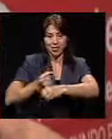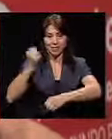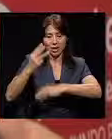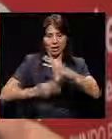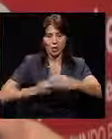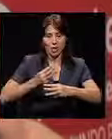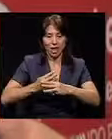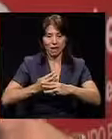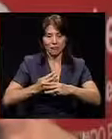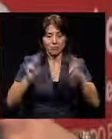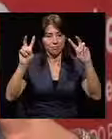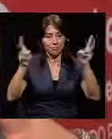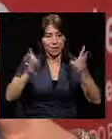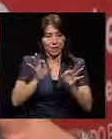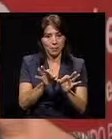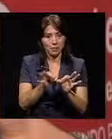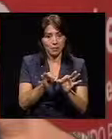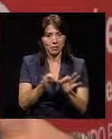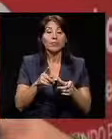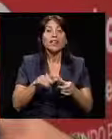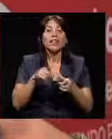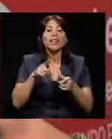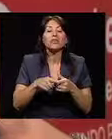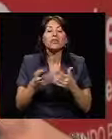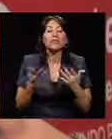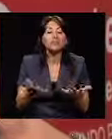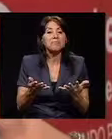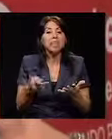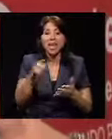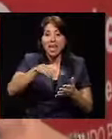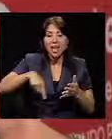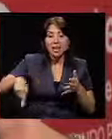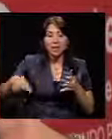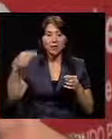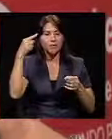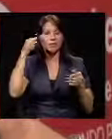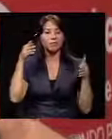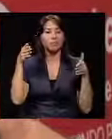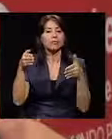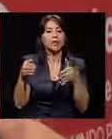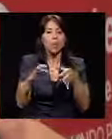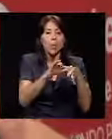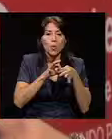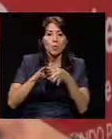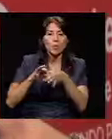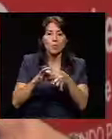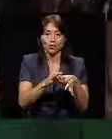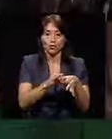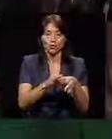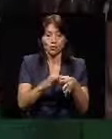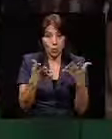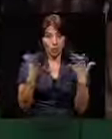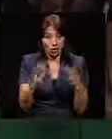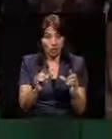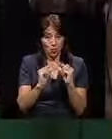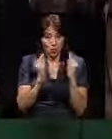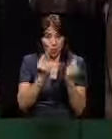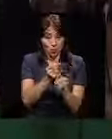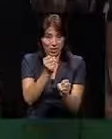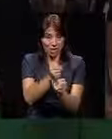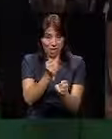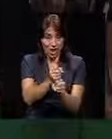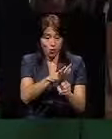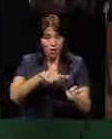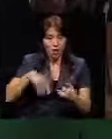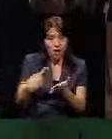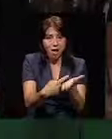interpretación. Entonces, ese fue el contexto con el que finalmente nos unimos, después de tener un grupo de trabajo que fue fundado previamente